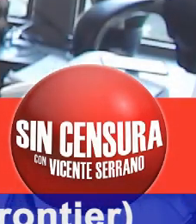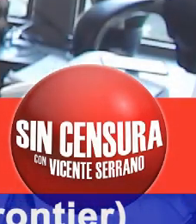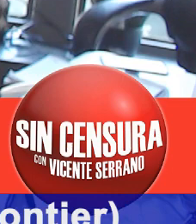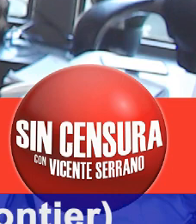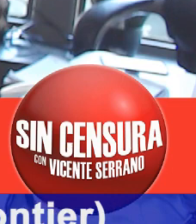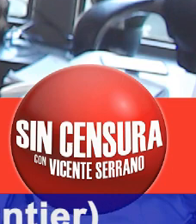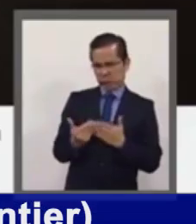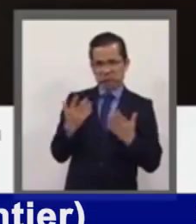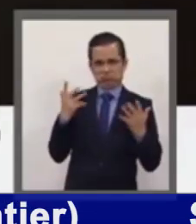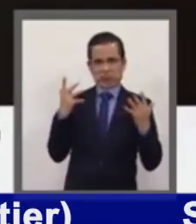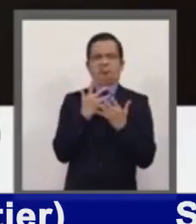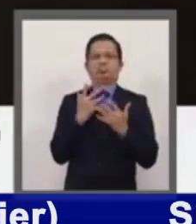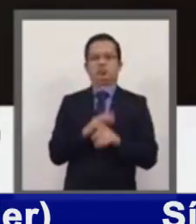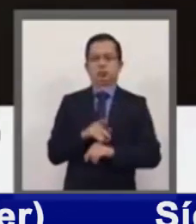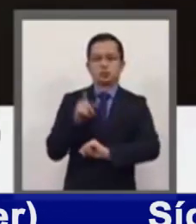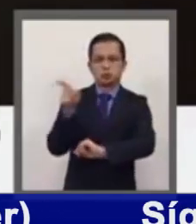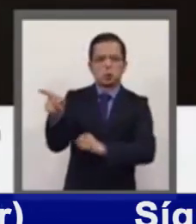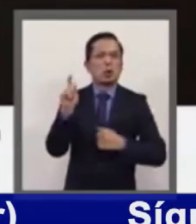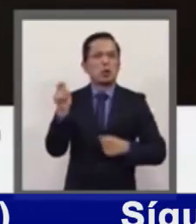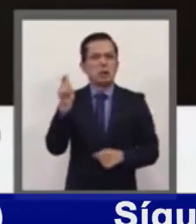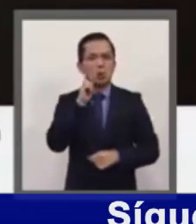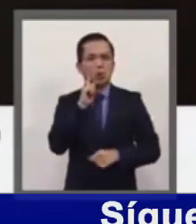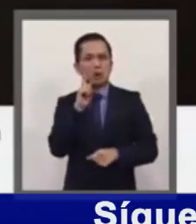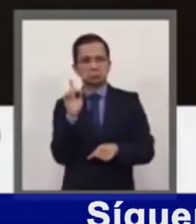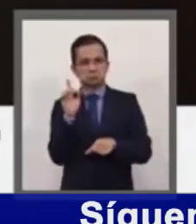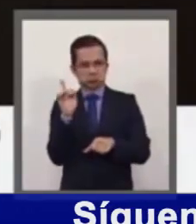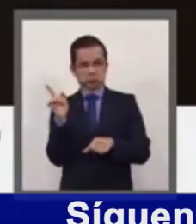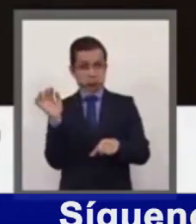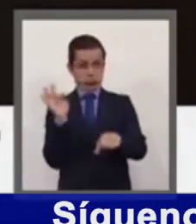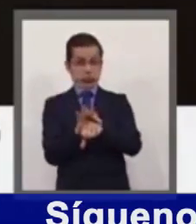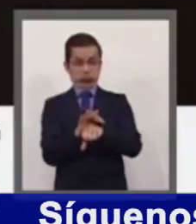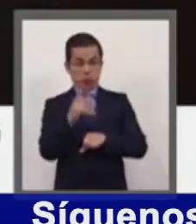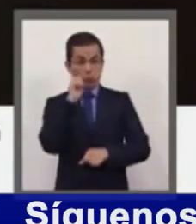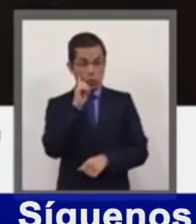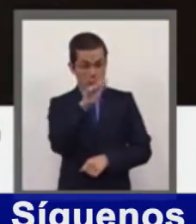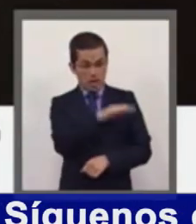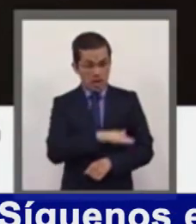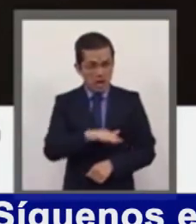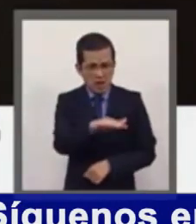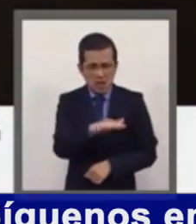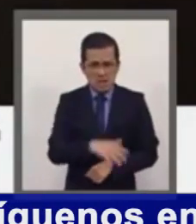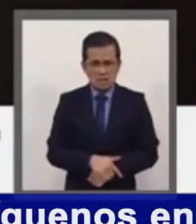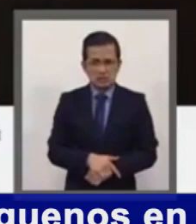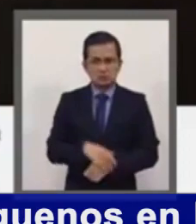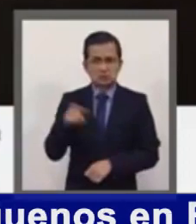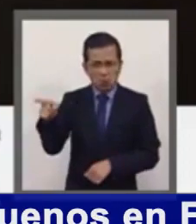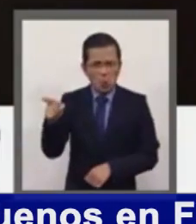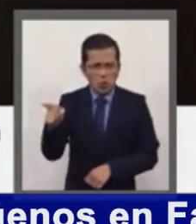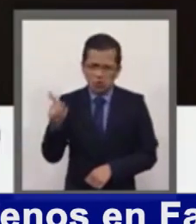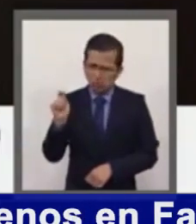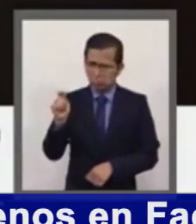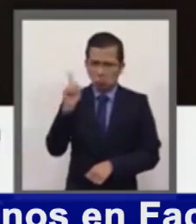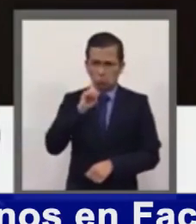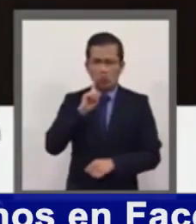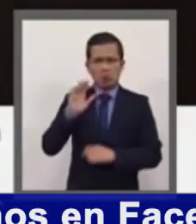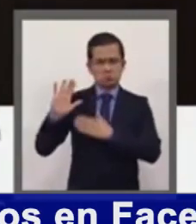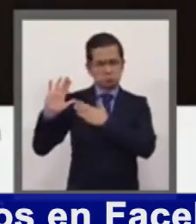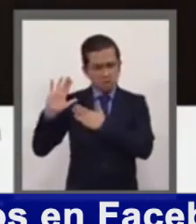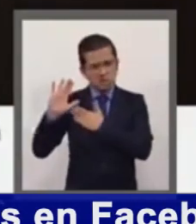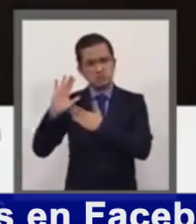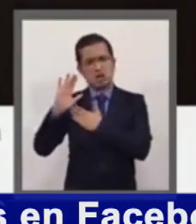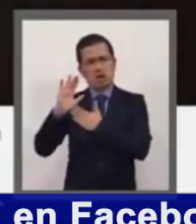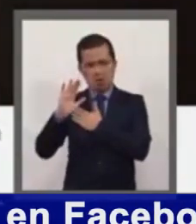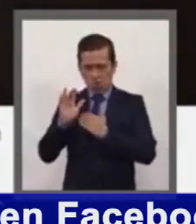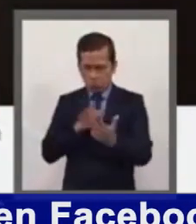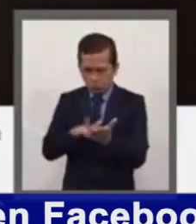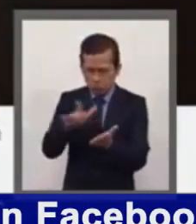la Cámara de Diputados. Ya ha habido un par de diputadas, una del PRD, una de Movimiento Ciudadano, en la que de